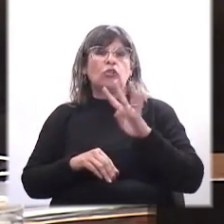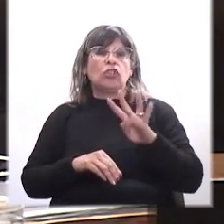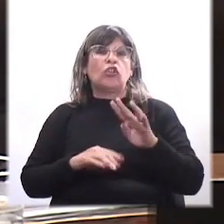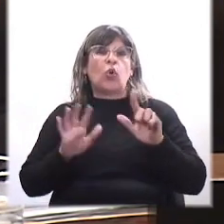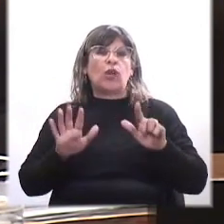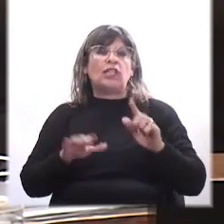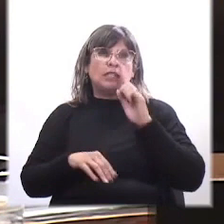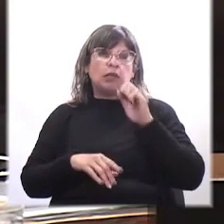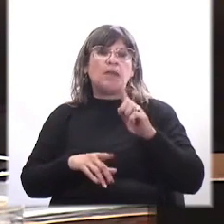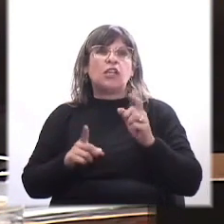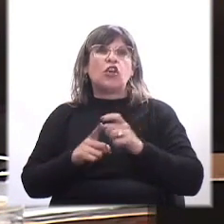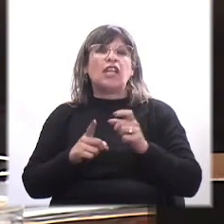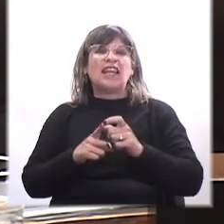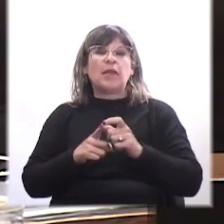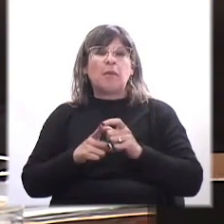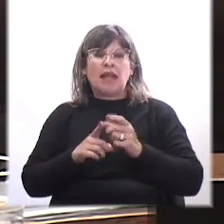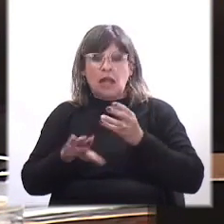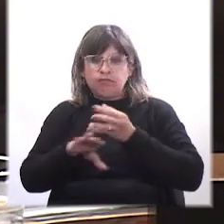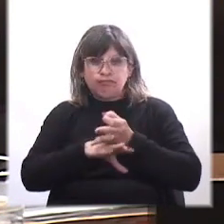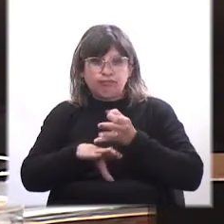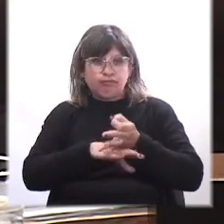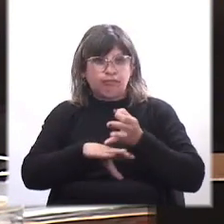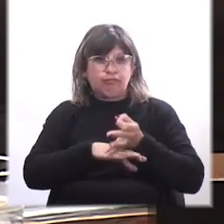247.000 dólares de capacitaciones,